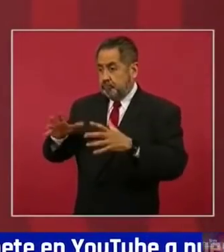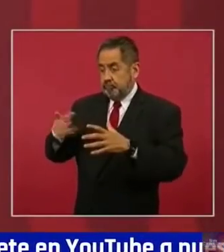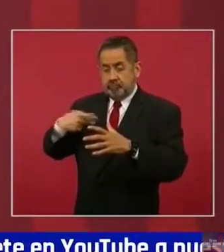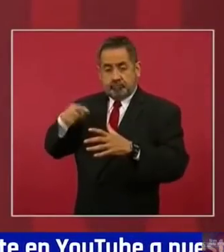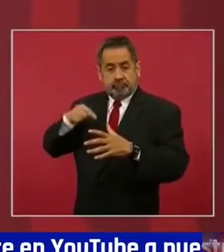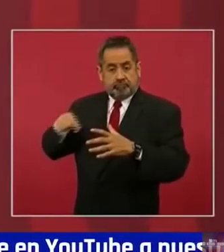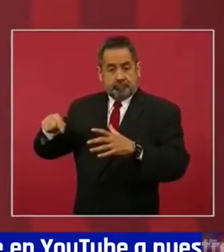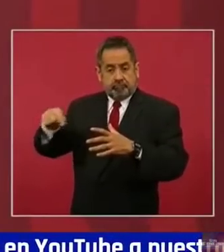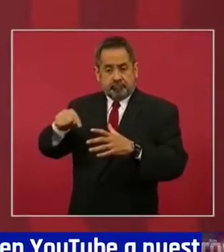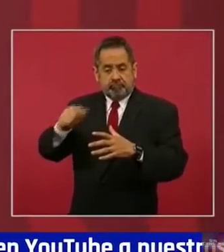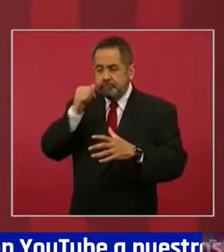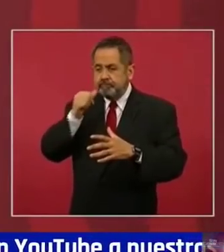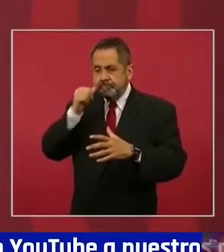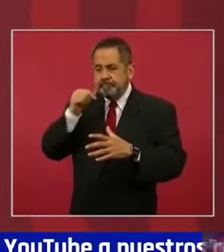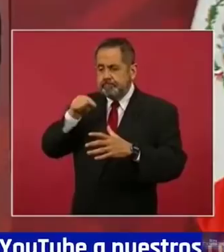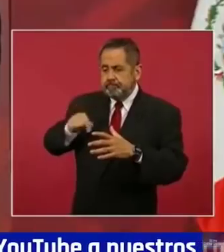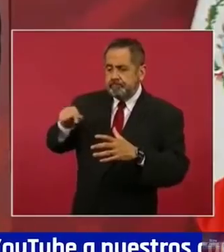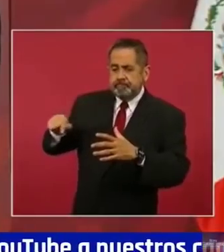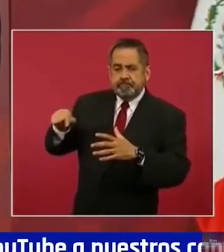siempre hay